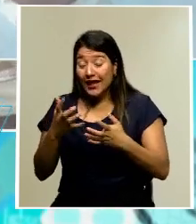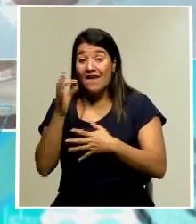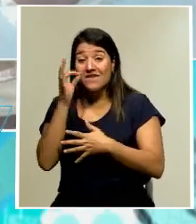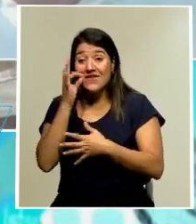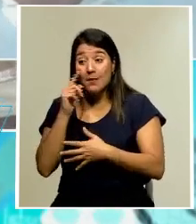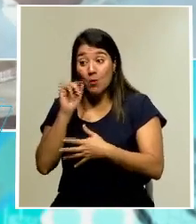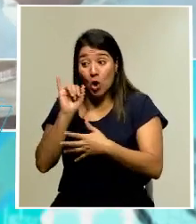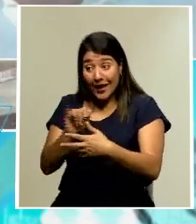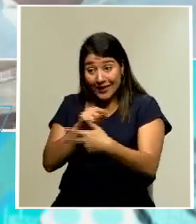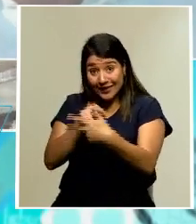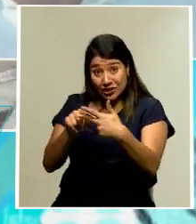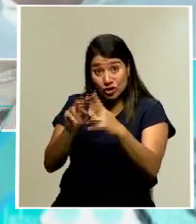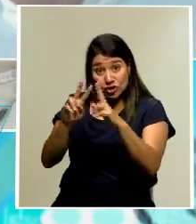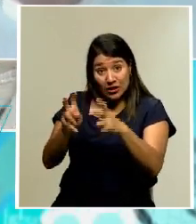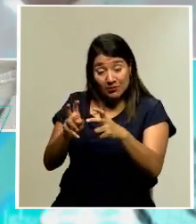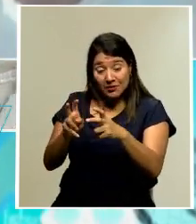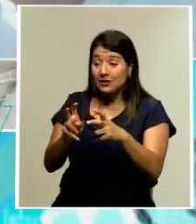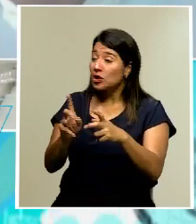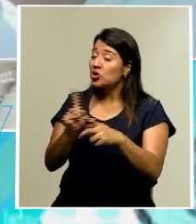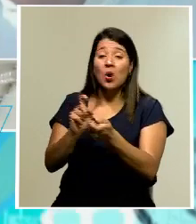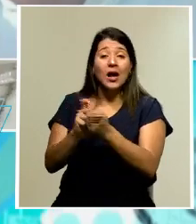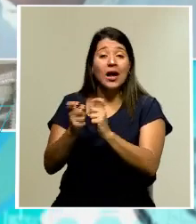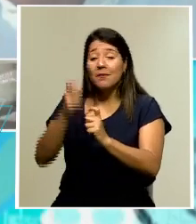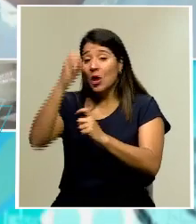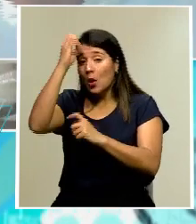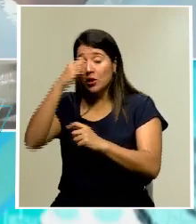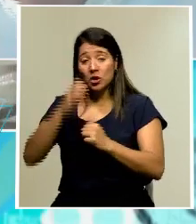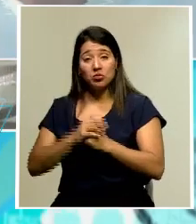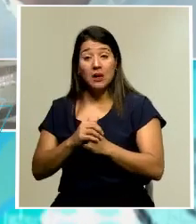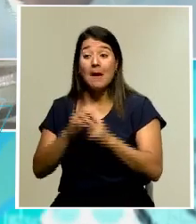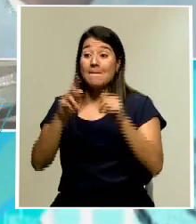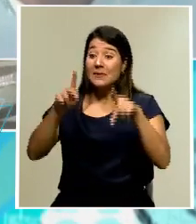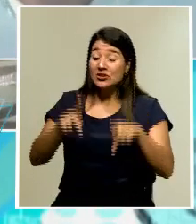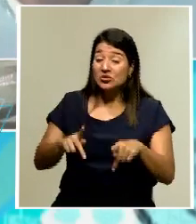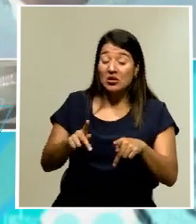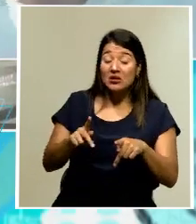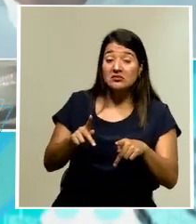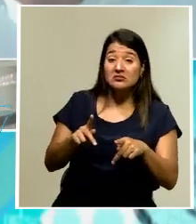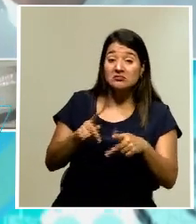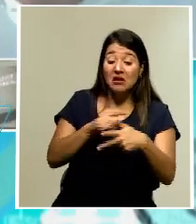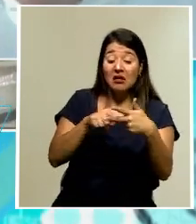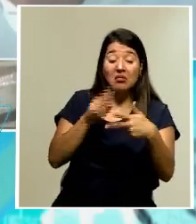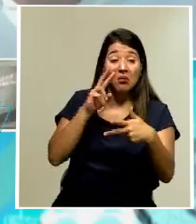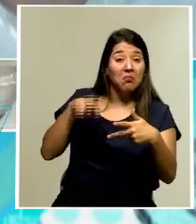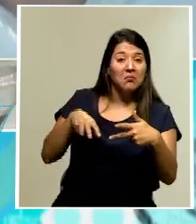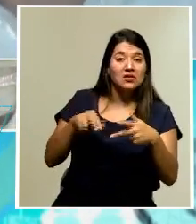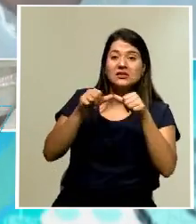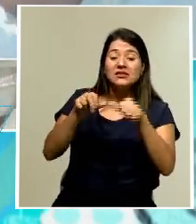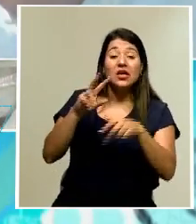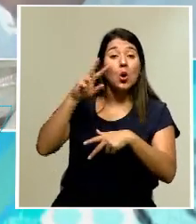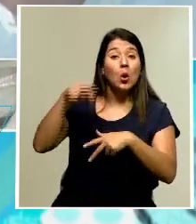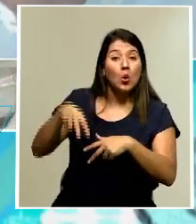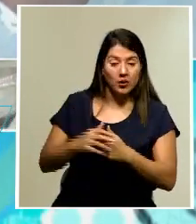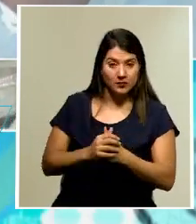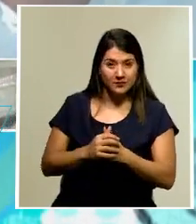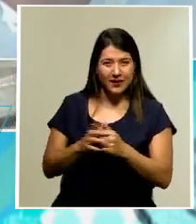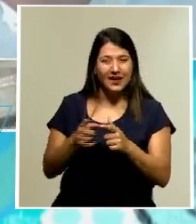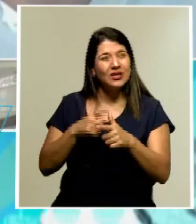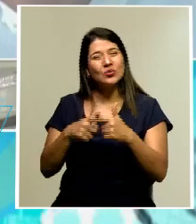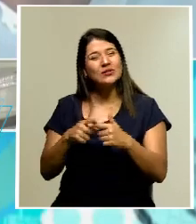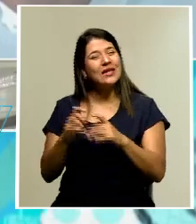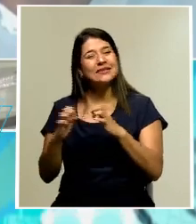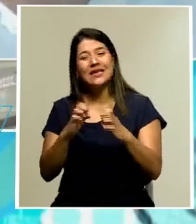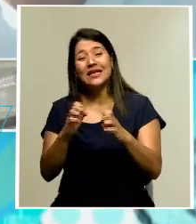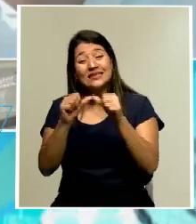lo que buscará es precisamente amalgamar al otro 50%, que aunque no lo ame, ¿verdad? Por lo menos no lo odia, por decirlo de alguna manera, en